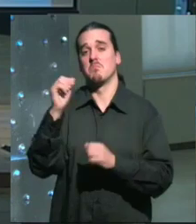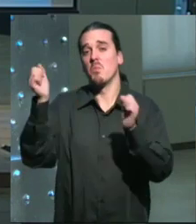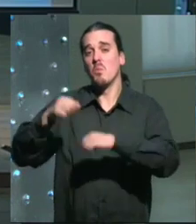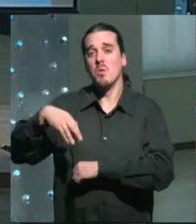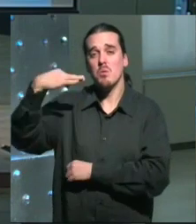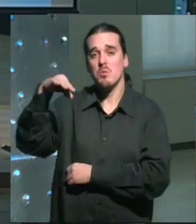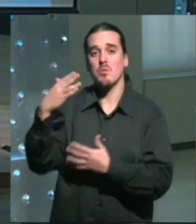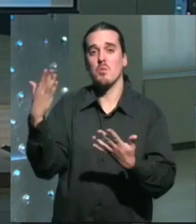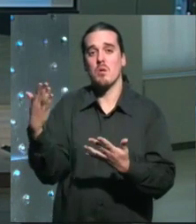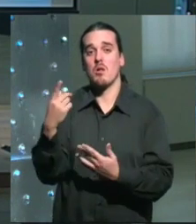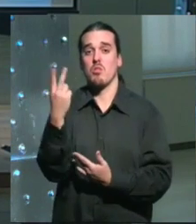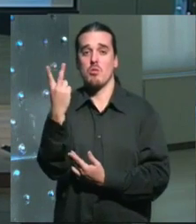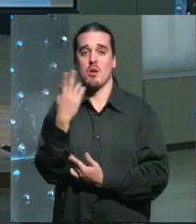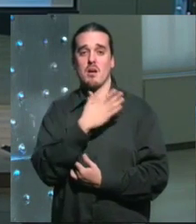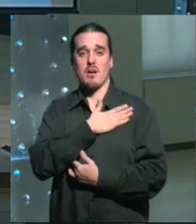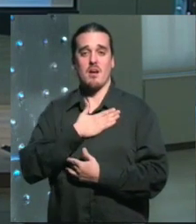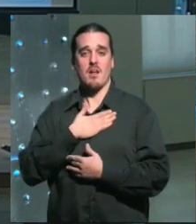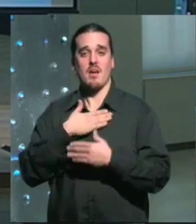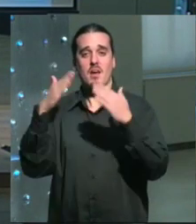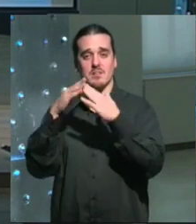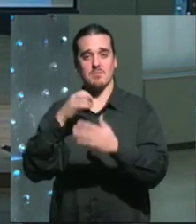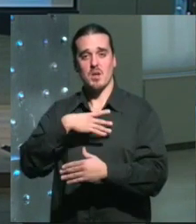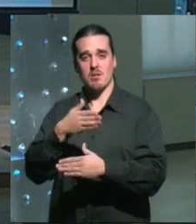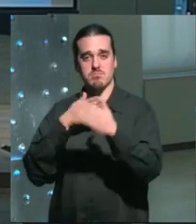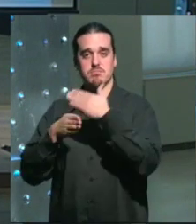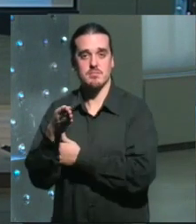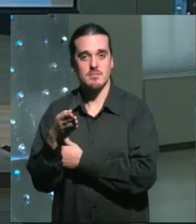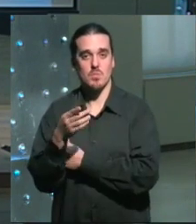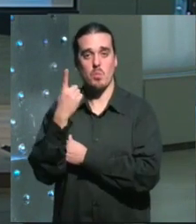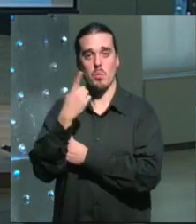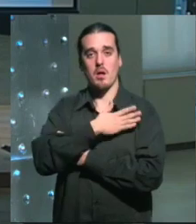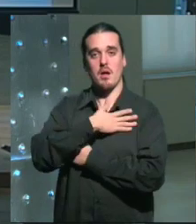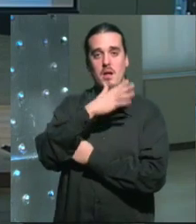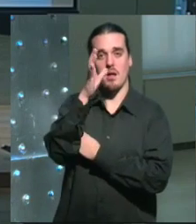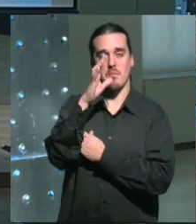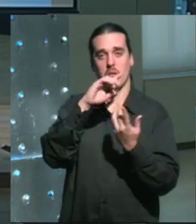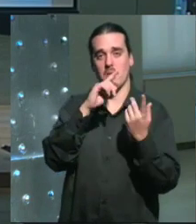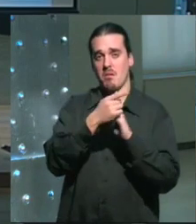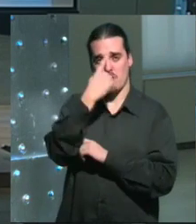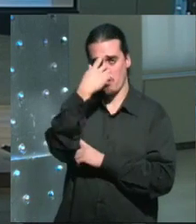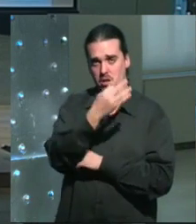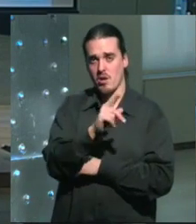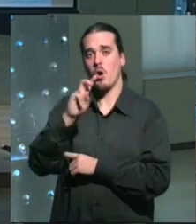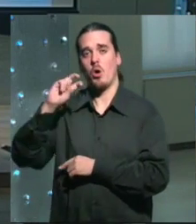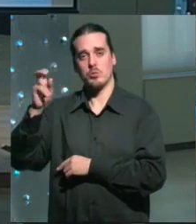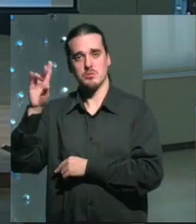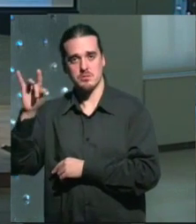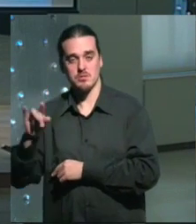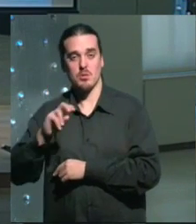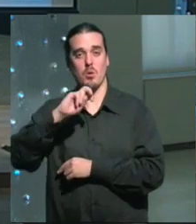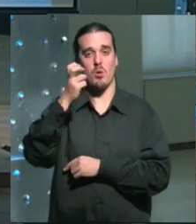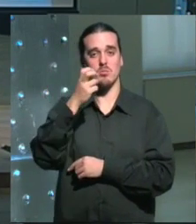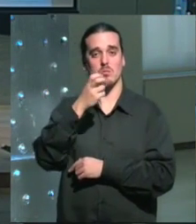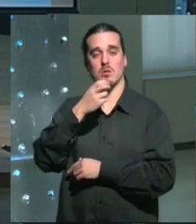dos querían la Casa Blanca, nada más. Uno no creía en el cambio climático, otro sí. Uno no creía en el liderazgo de Estados Unidos en la